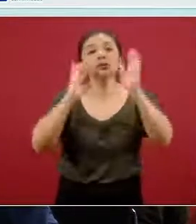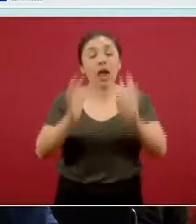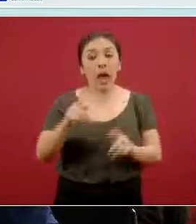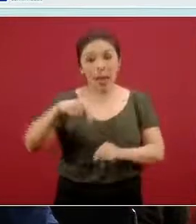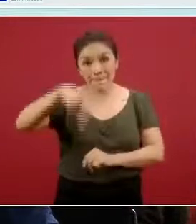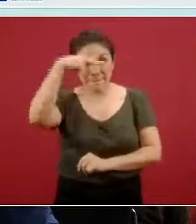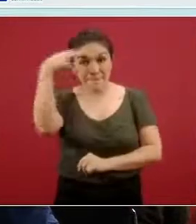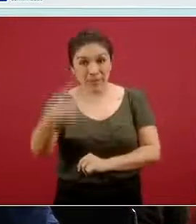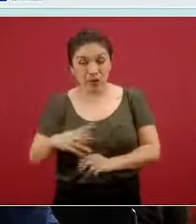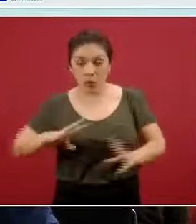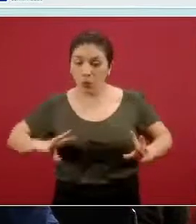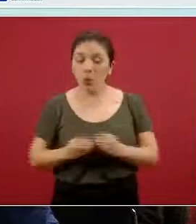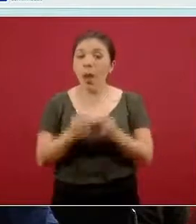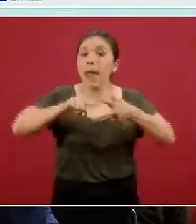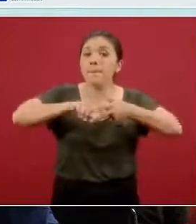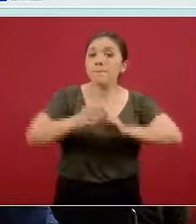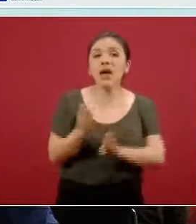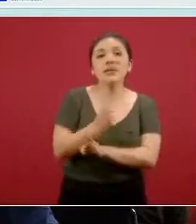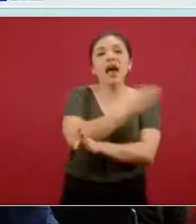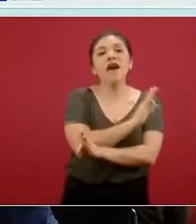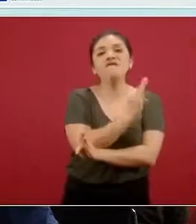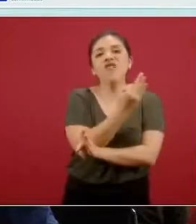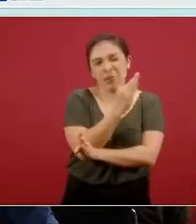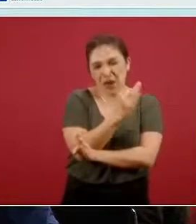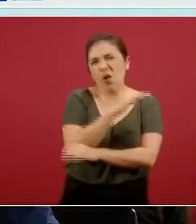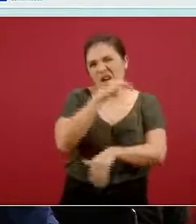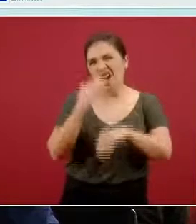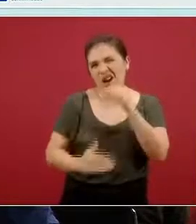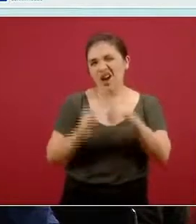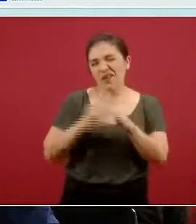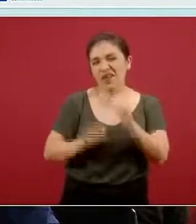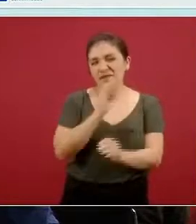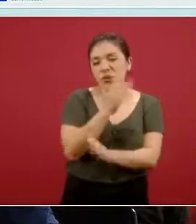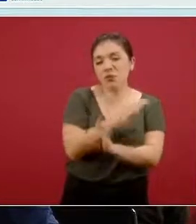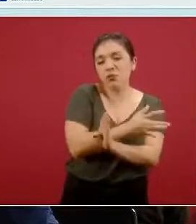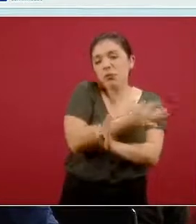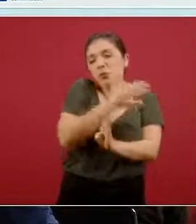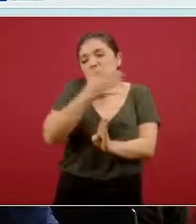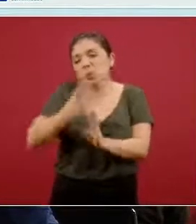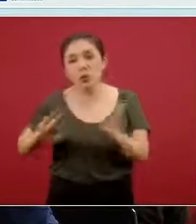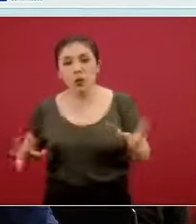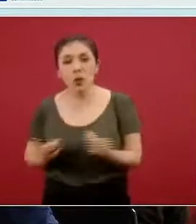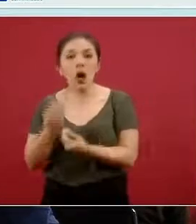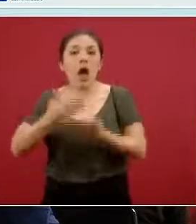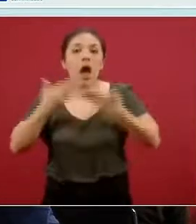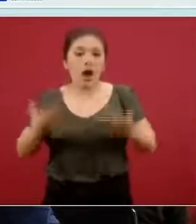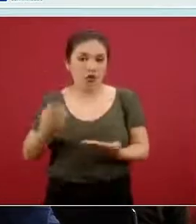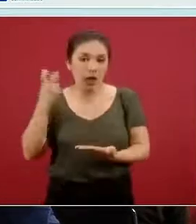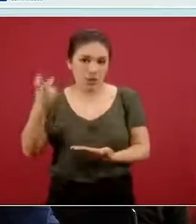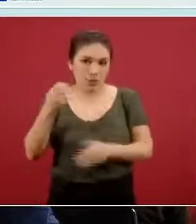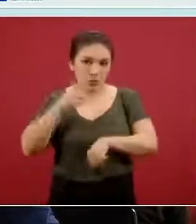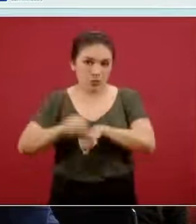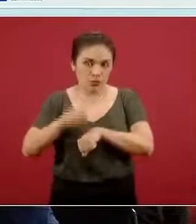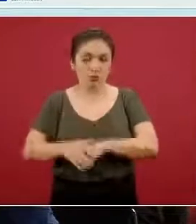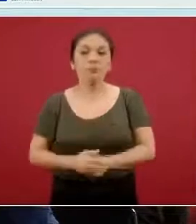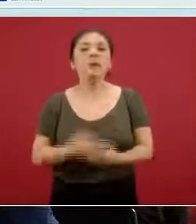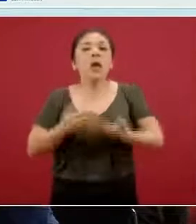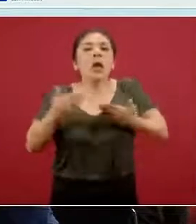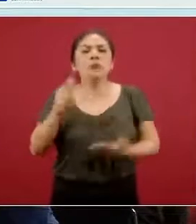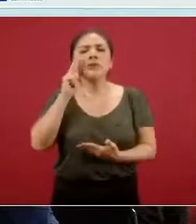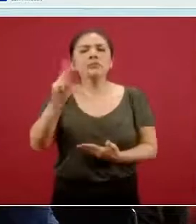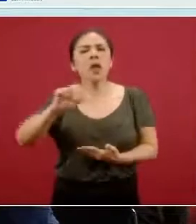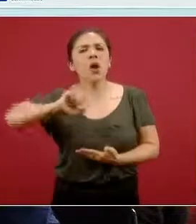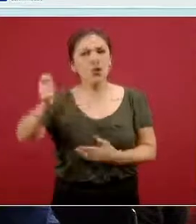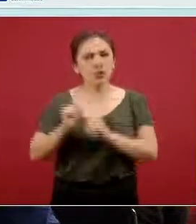para México desde el mes de febrero, fines de febrero, que se identificaron los primeros casos. Vamos a ver